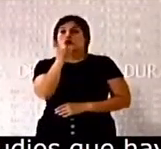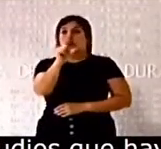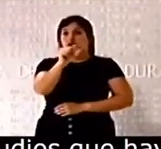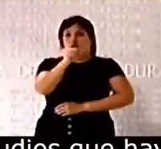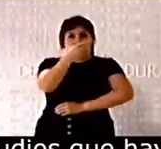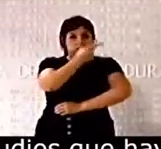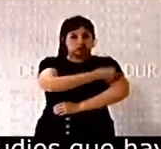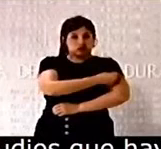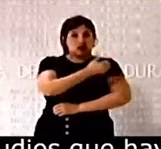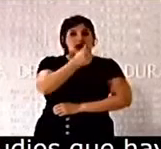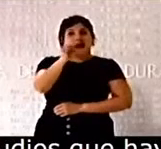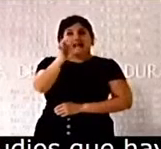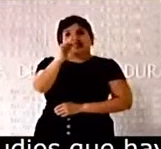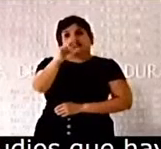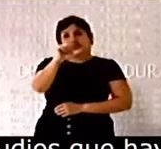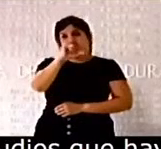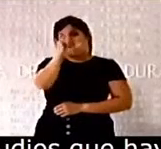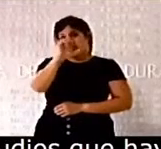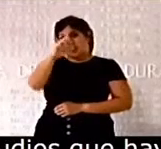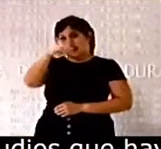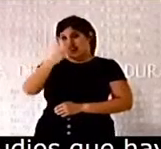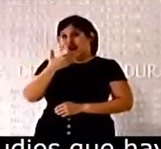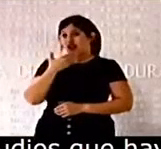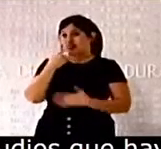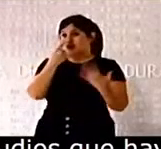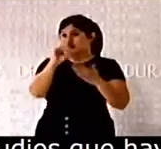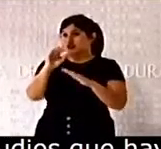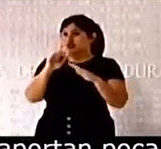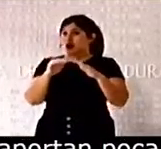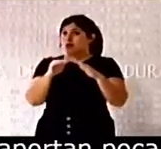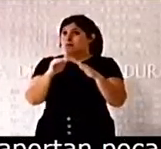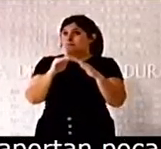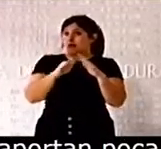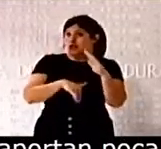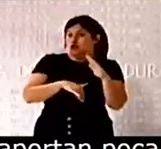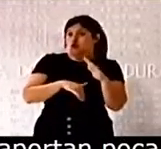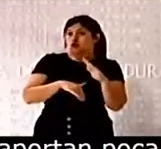a provocar en los menores de 60 años más trombosis o no.